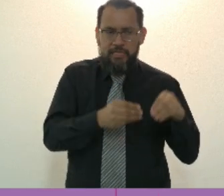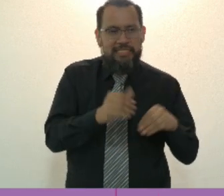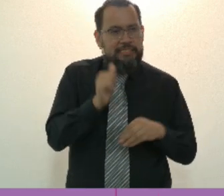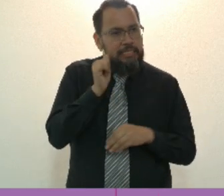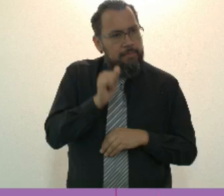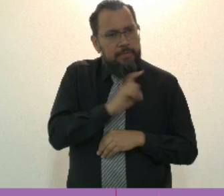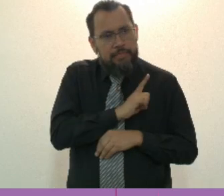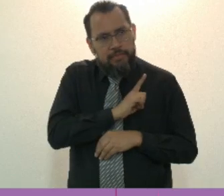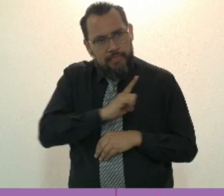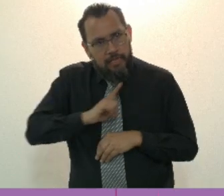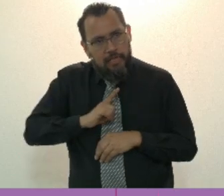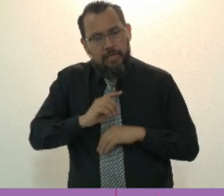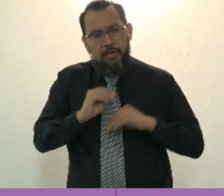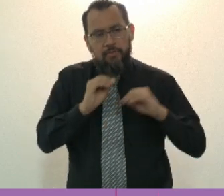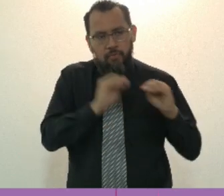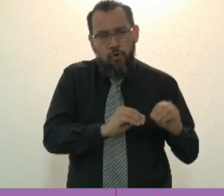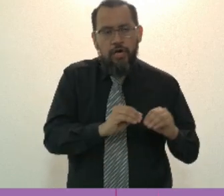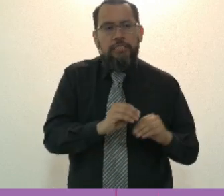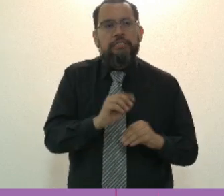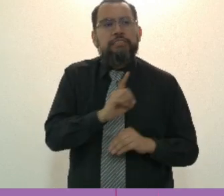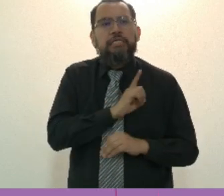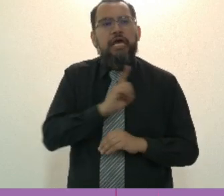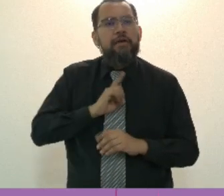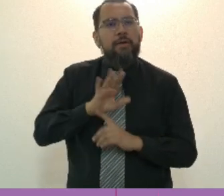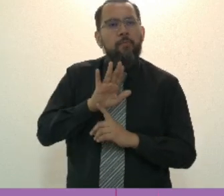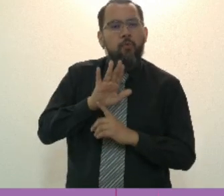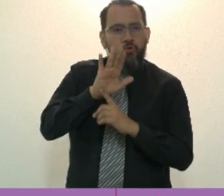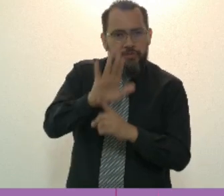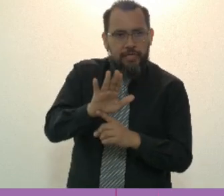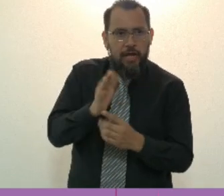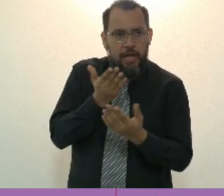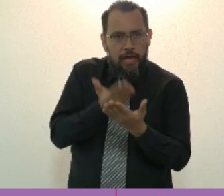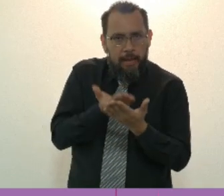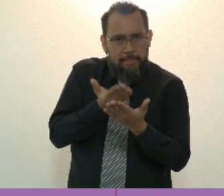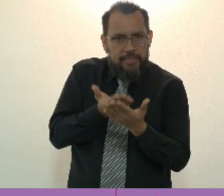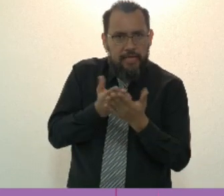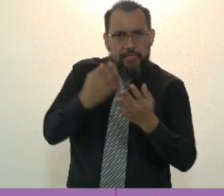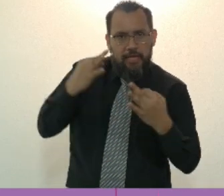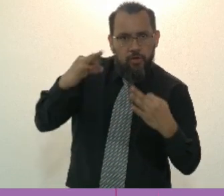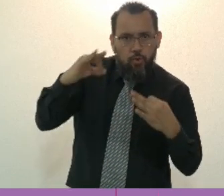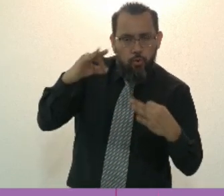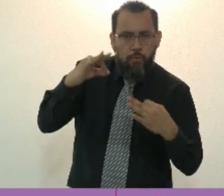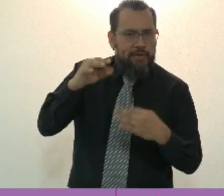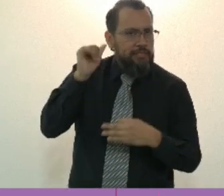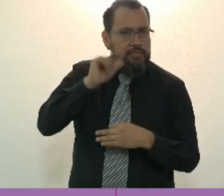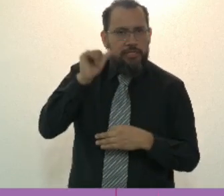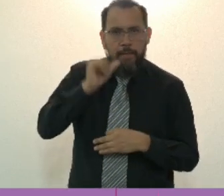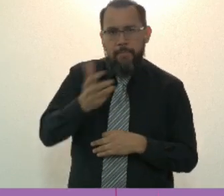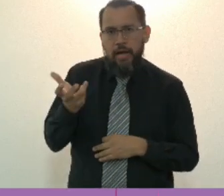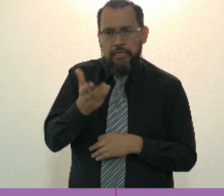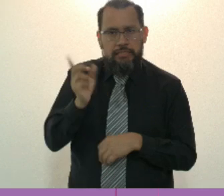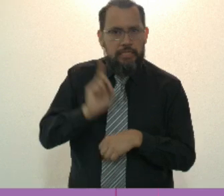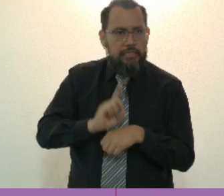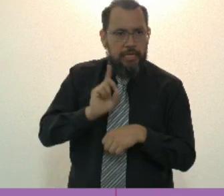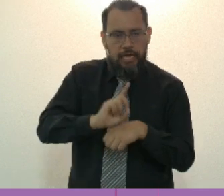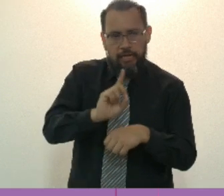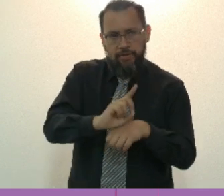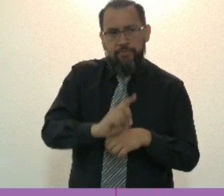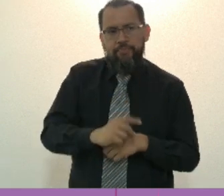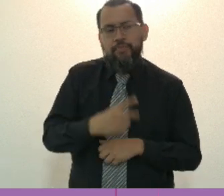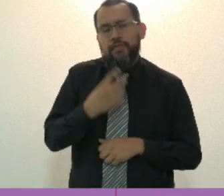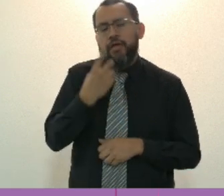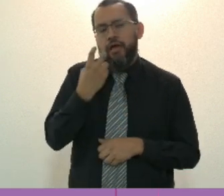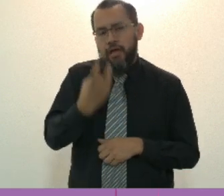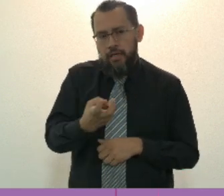documentado, tiene que presentarse a través de estas evidencias documentales que generamos día con día. Entonces, sería